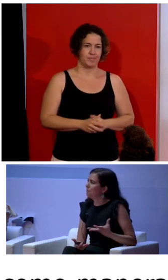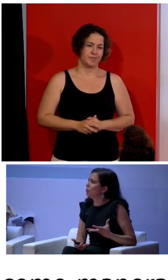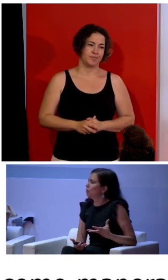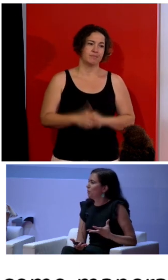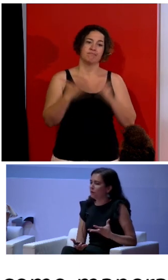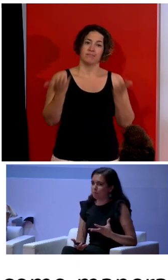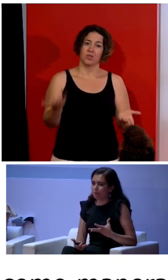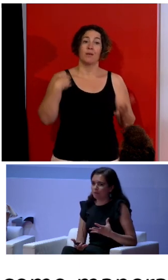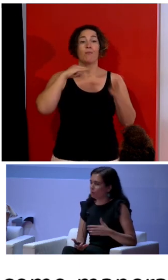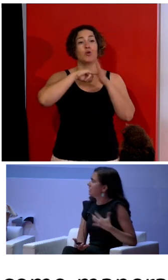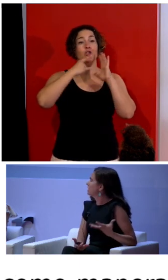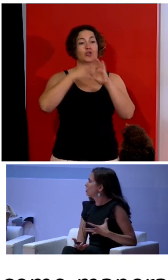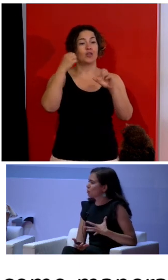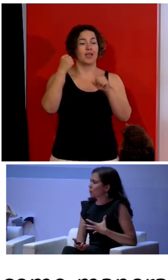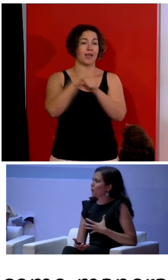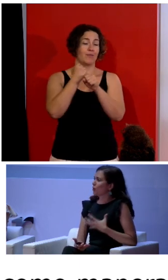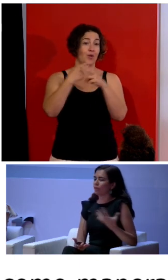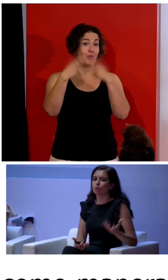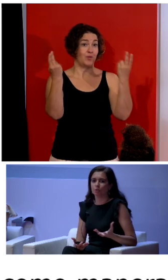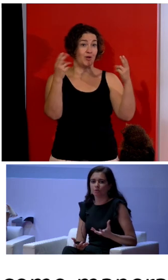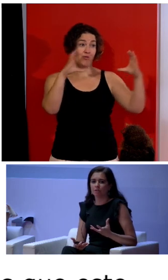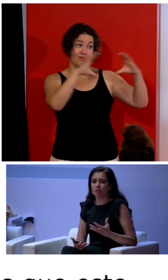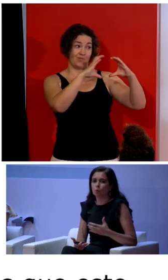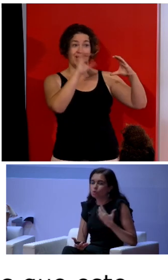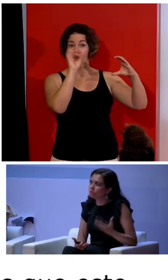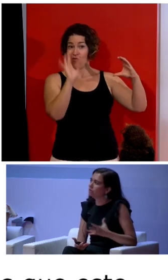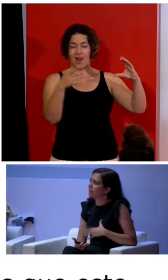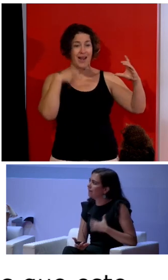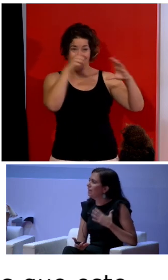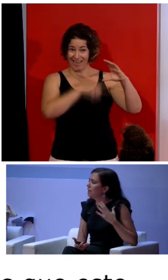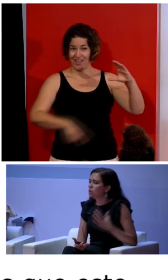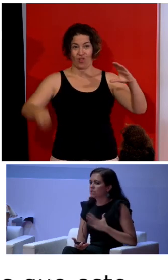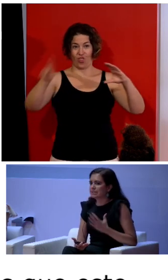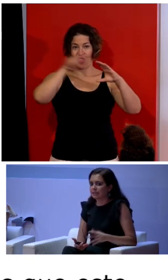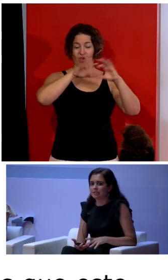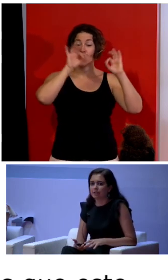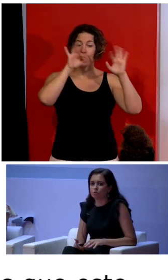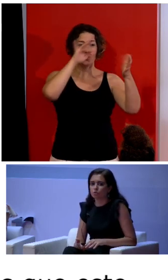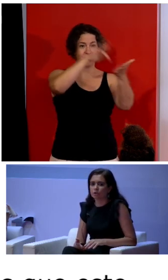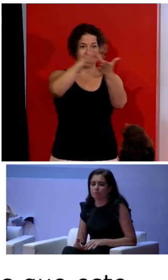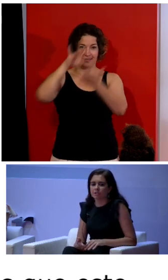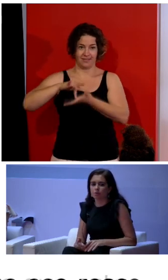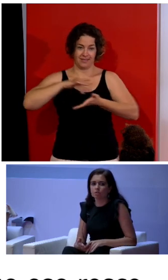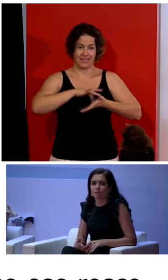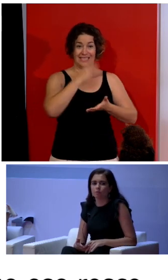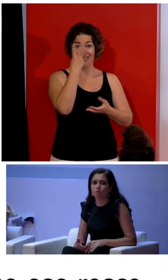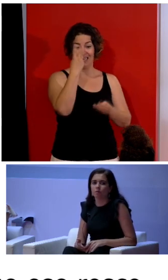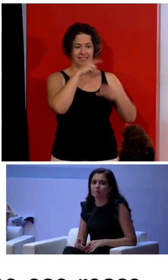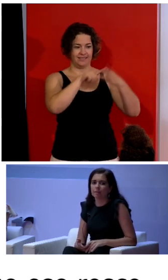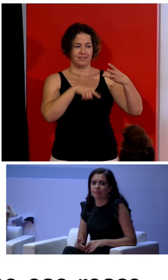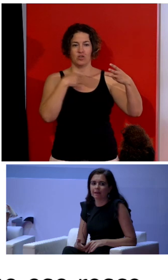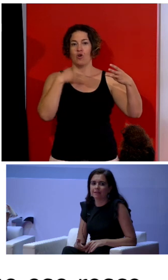este proyecto de empleo público, igual que ese rosco, es como redondo, ¿no? Y justo tocaba los 3 ejes que nosotros el año pasado consideramos